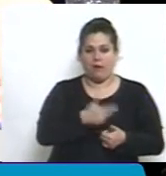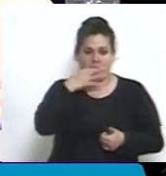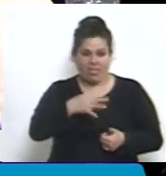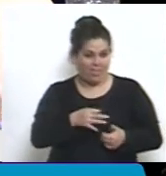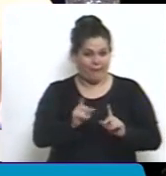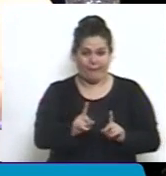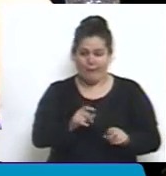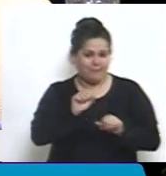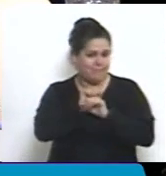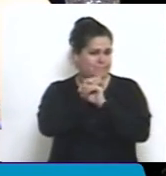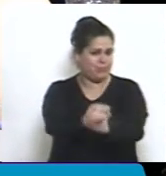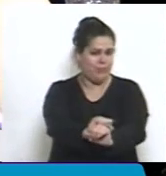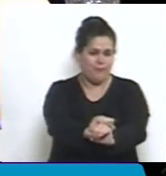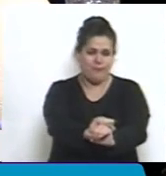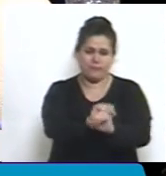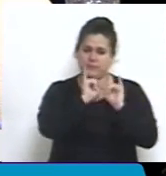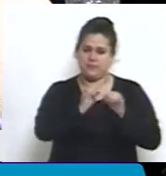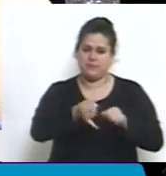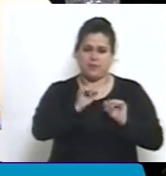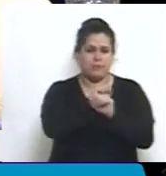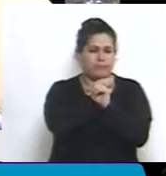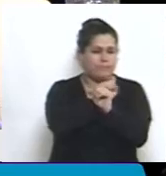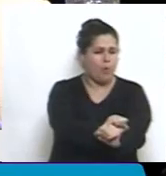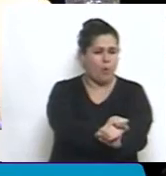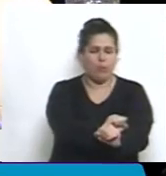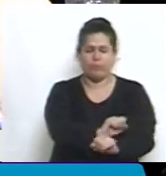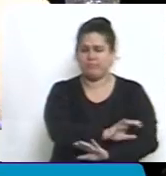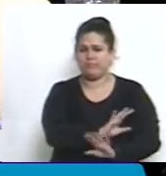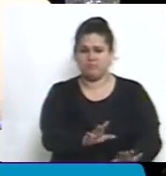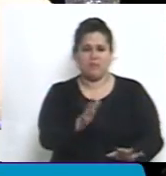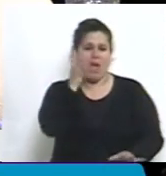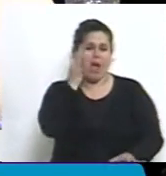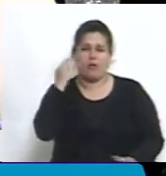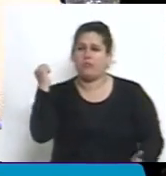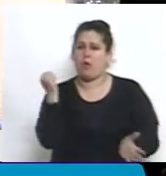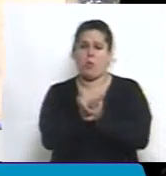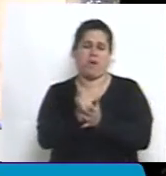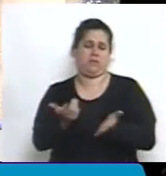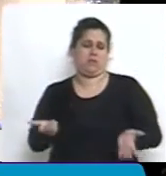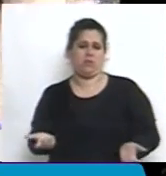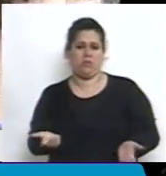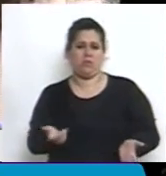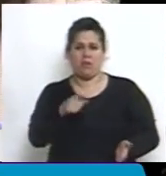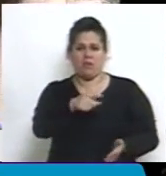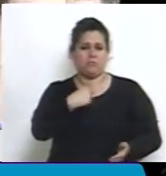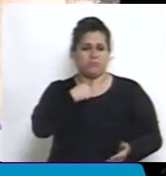pagando con la cárcel aquel delito brutal, traumático que